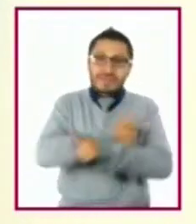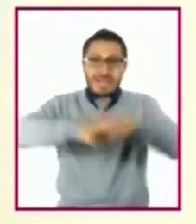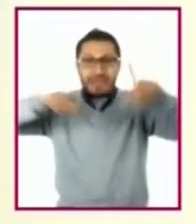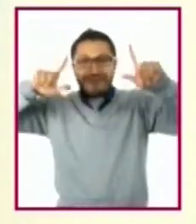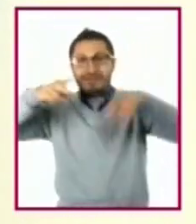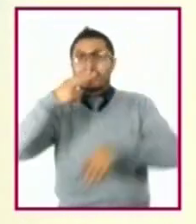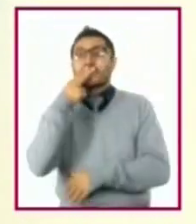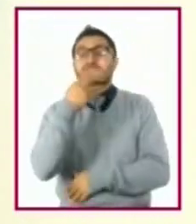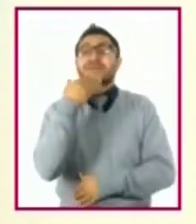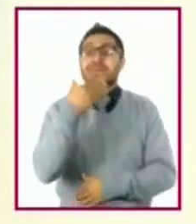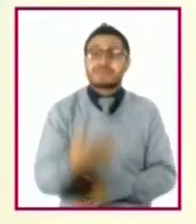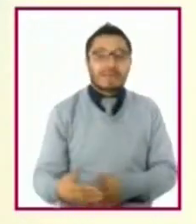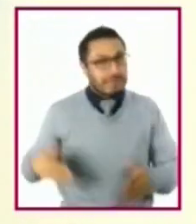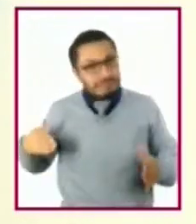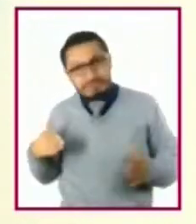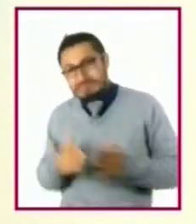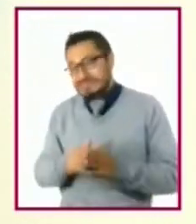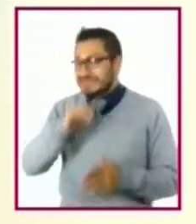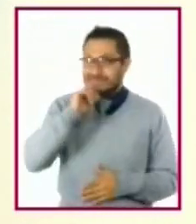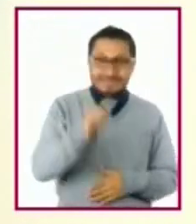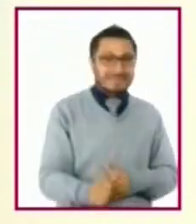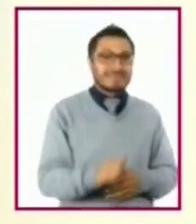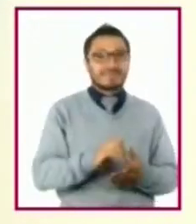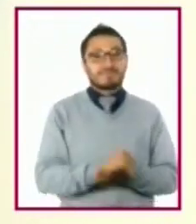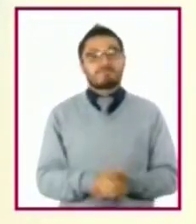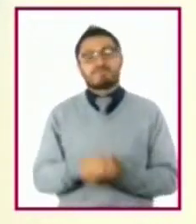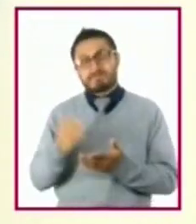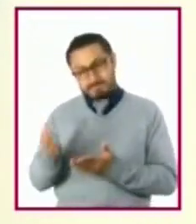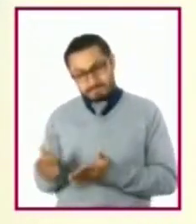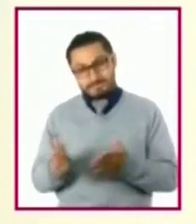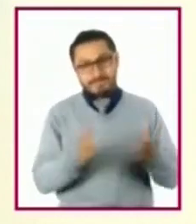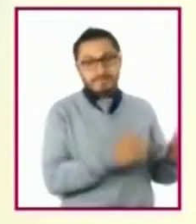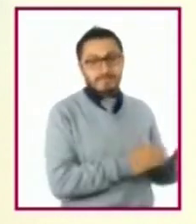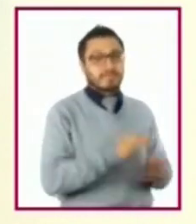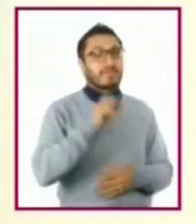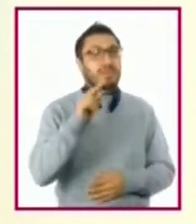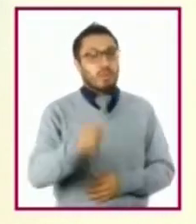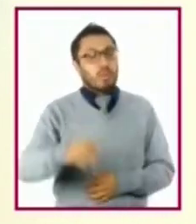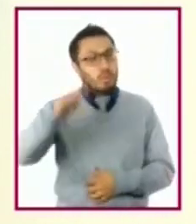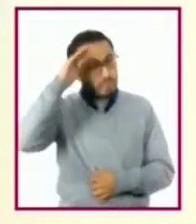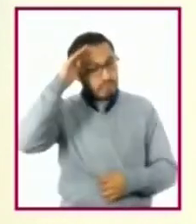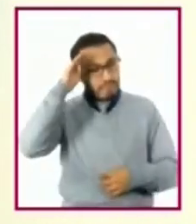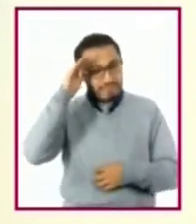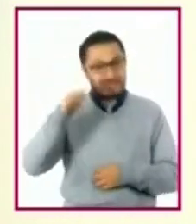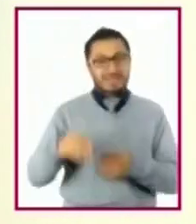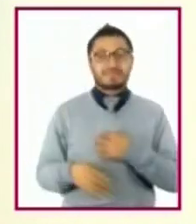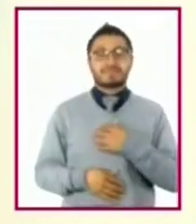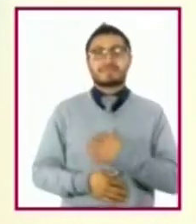sin ningún impedimento. Ahora bien, debemos preguntarnos lo siguiente.